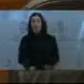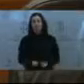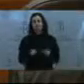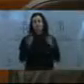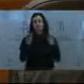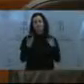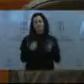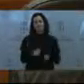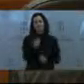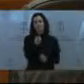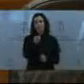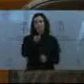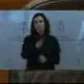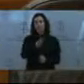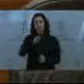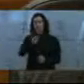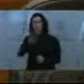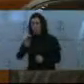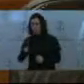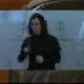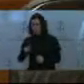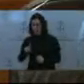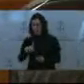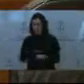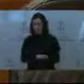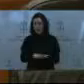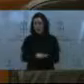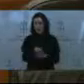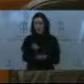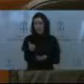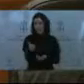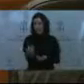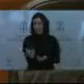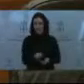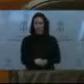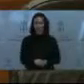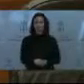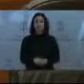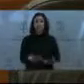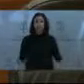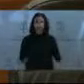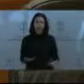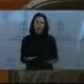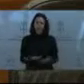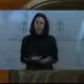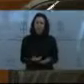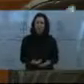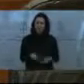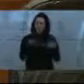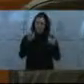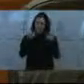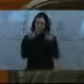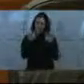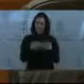a la que usted hizo referencia. Es evidente que el incremento fue considerable. El incremento respecto al